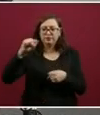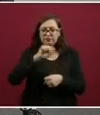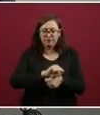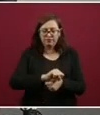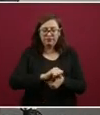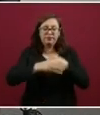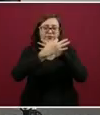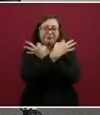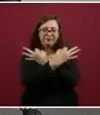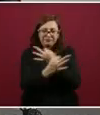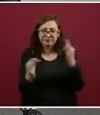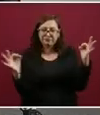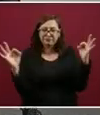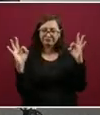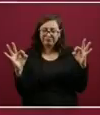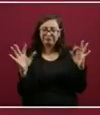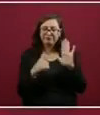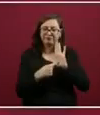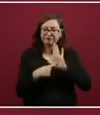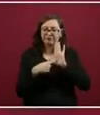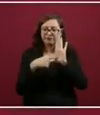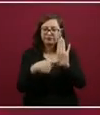dé a conocer